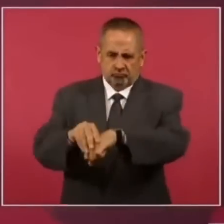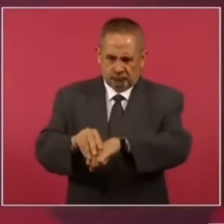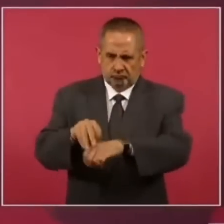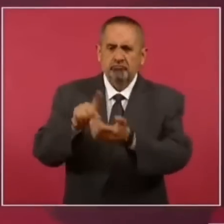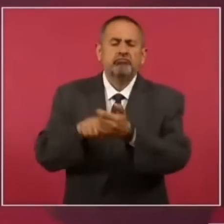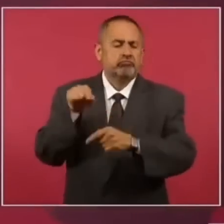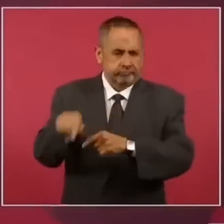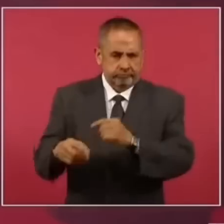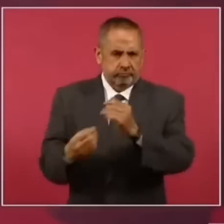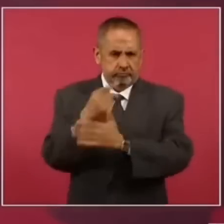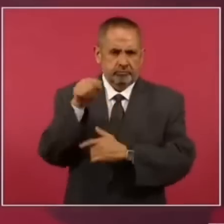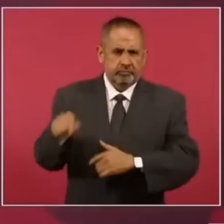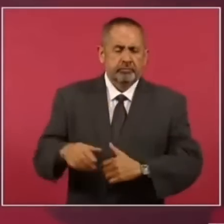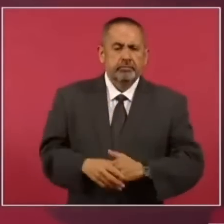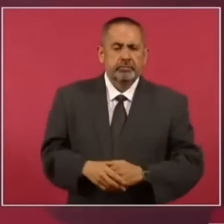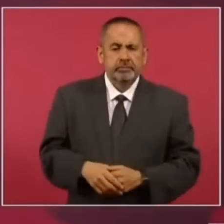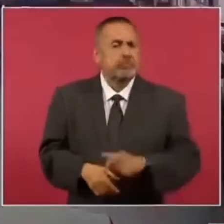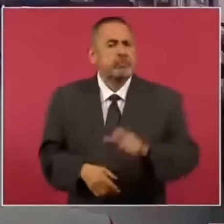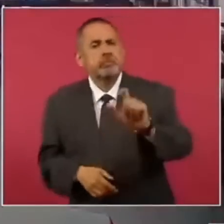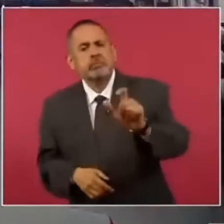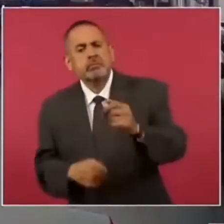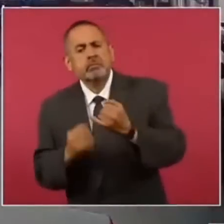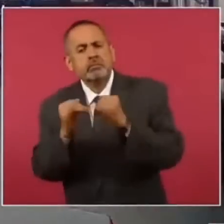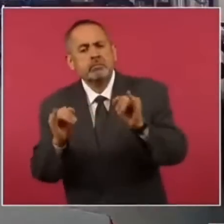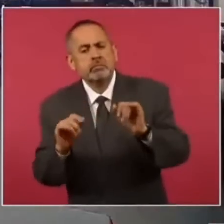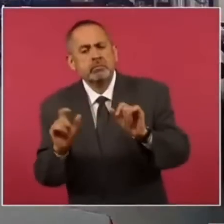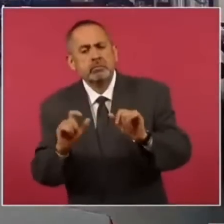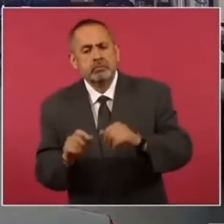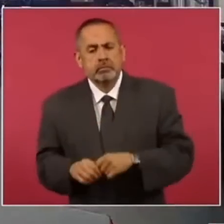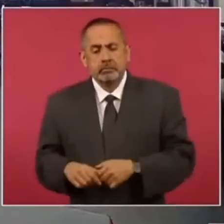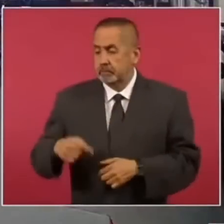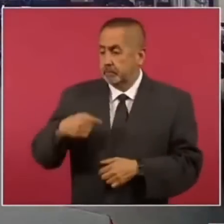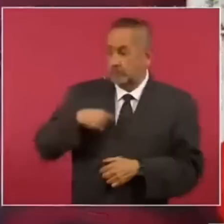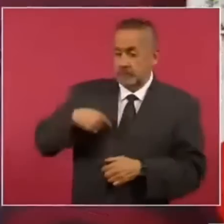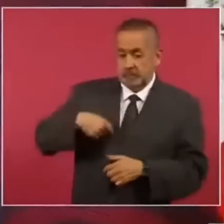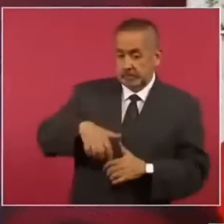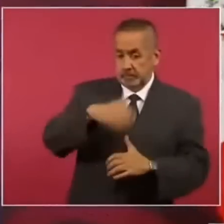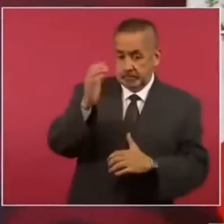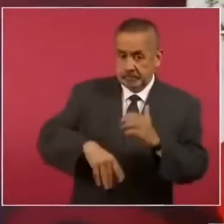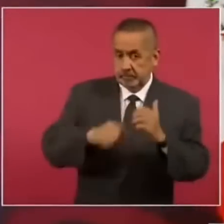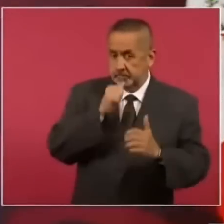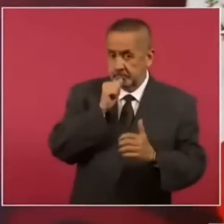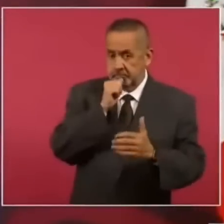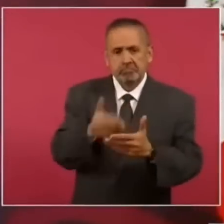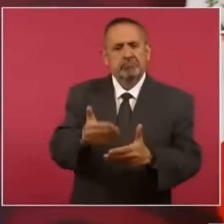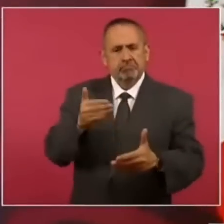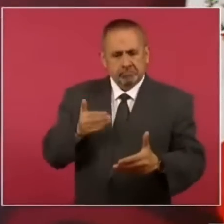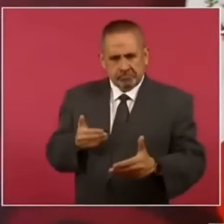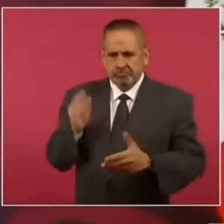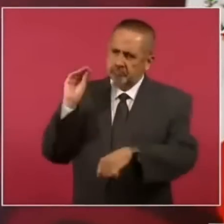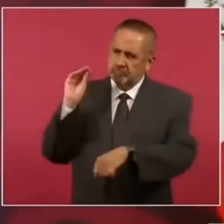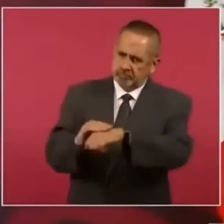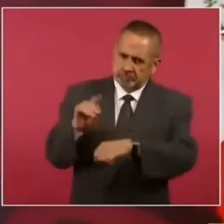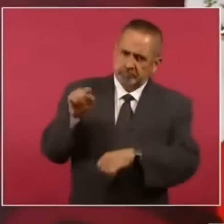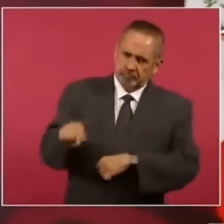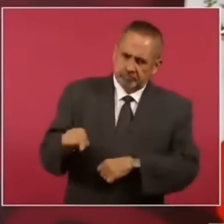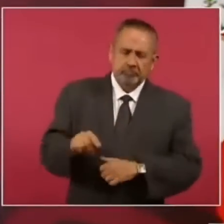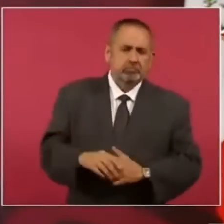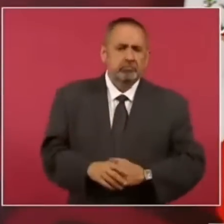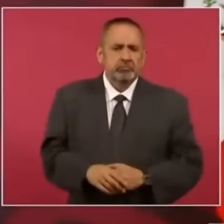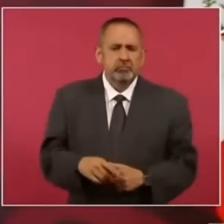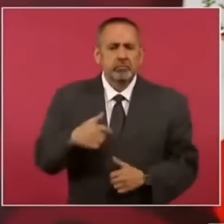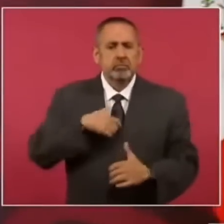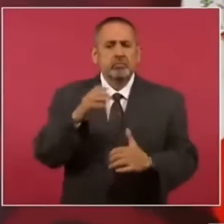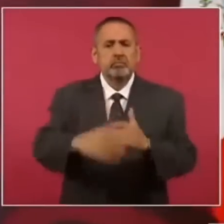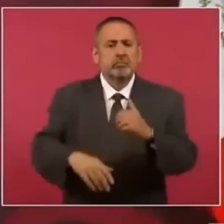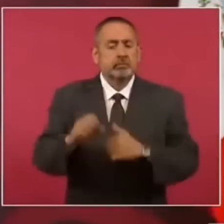en Nuevo Laredo. ¿Cuándo se inaugurarán, presidente? Antes de que yo termine el gobierno. O sea, yo